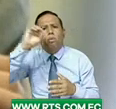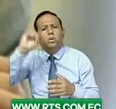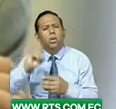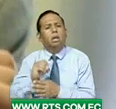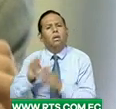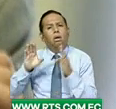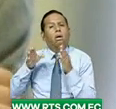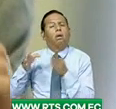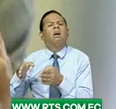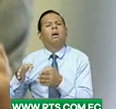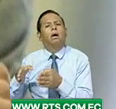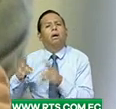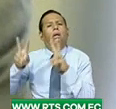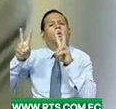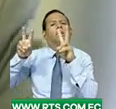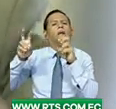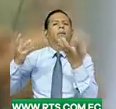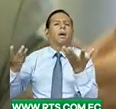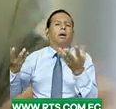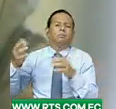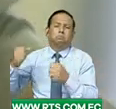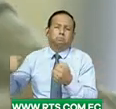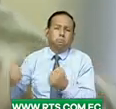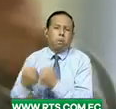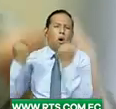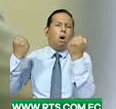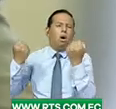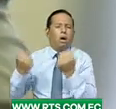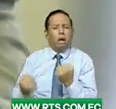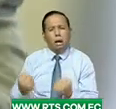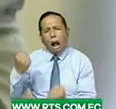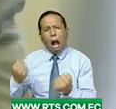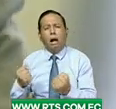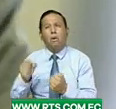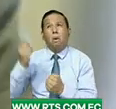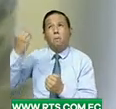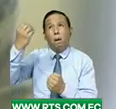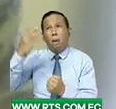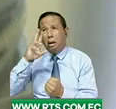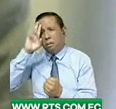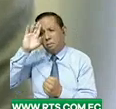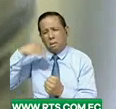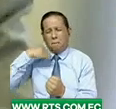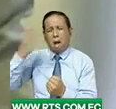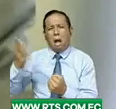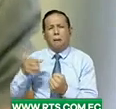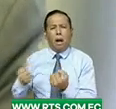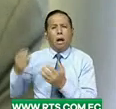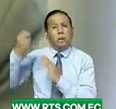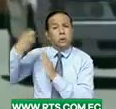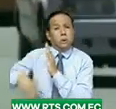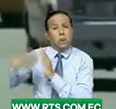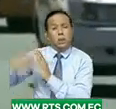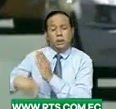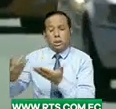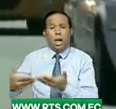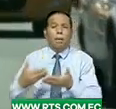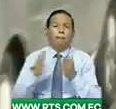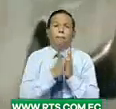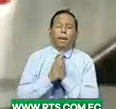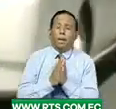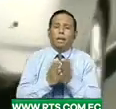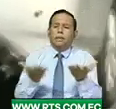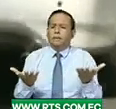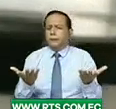tiempo a resolver impugnaciones de velocidad, giro indebido, paso de luz roja, les quita todo el día. Ante esto,